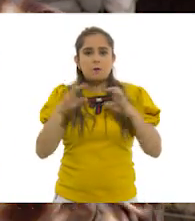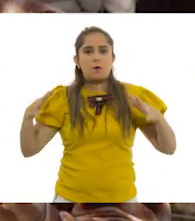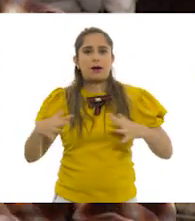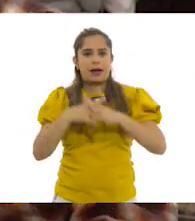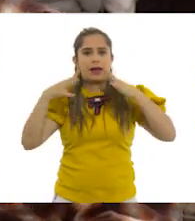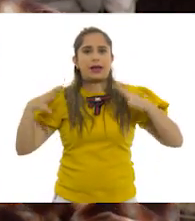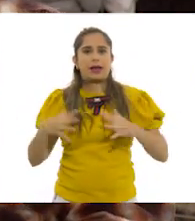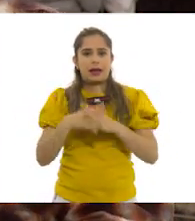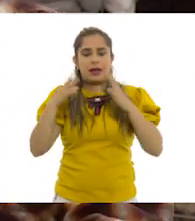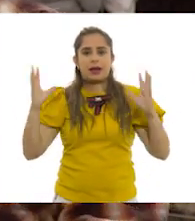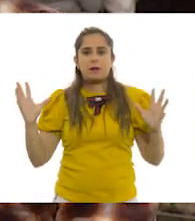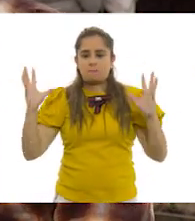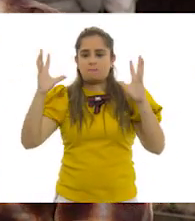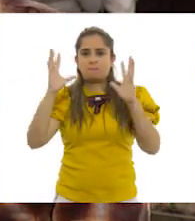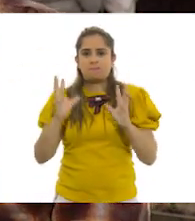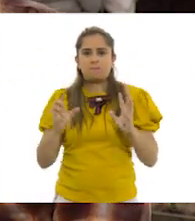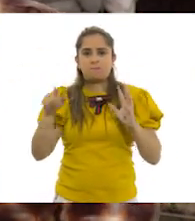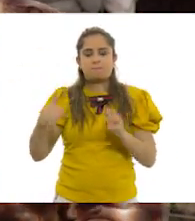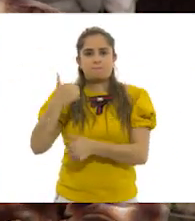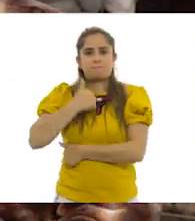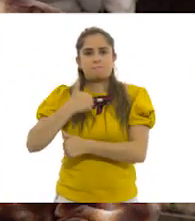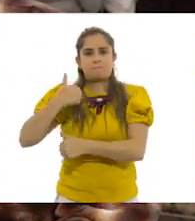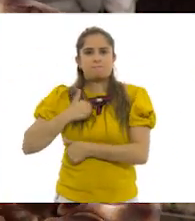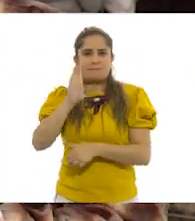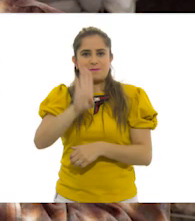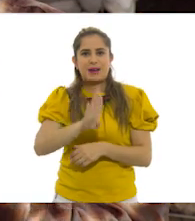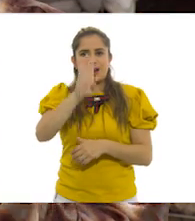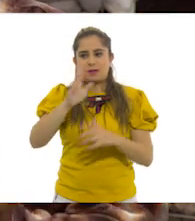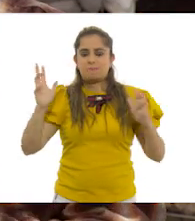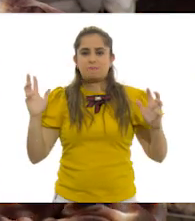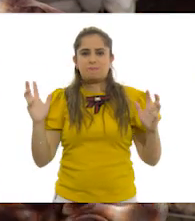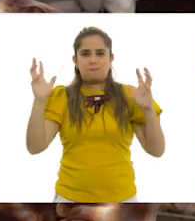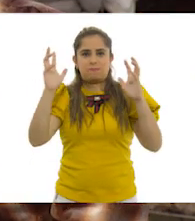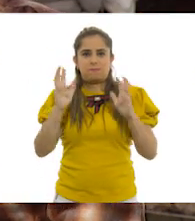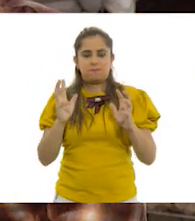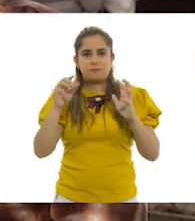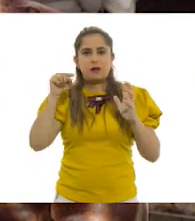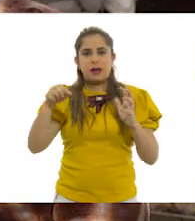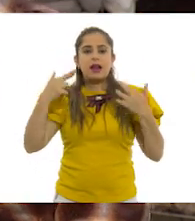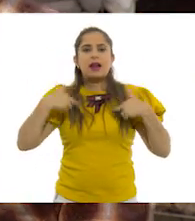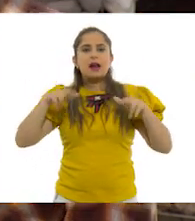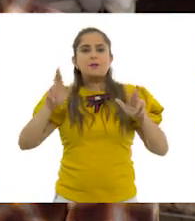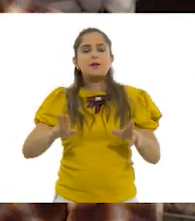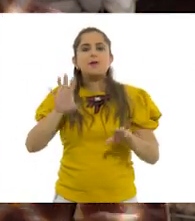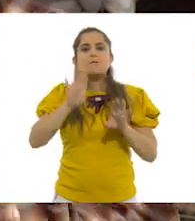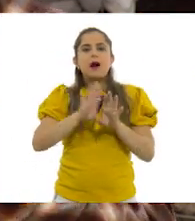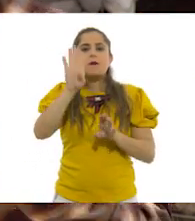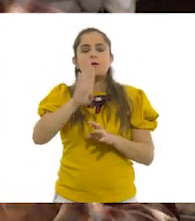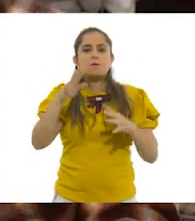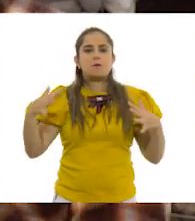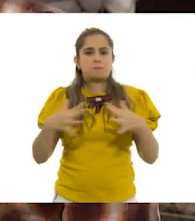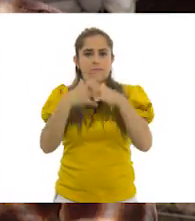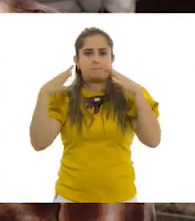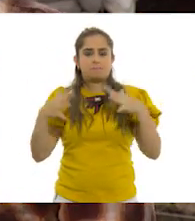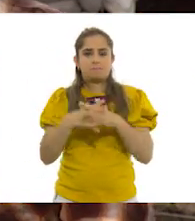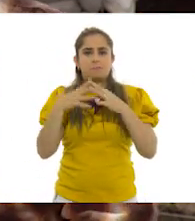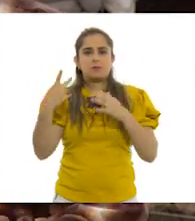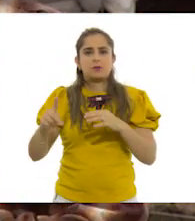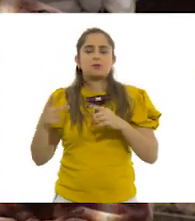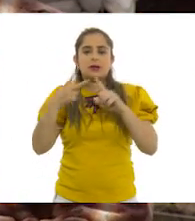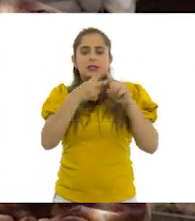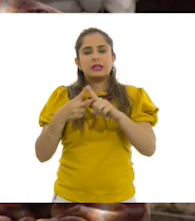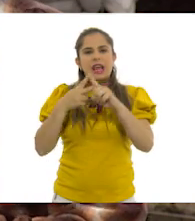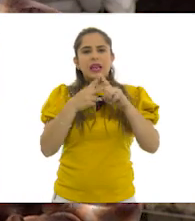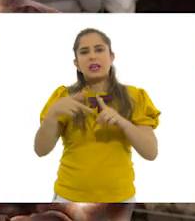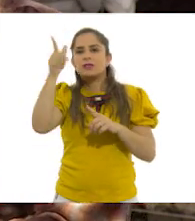del juego como guerreros. Sí. Entonces generalmente eran representaciones de una guerra astral, o sea, de los astros. significados, ¿no? La pelota